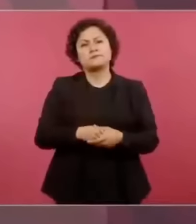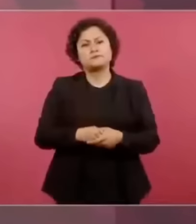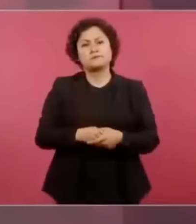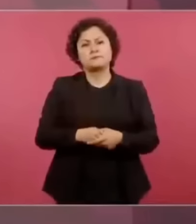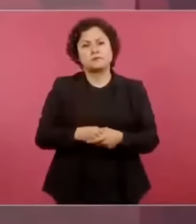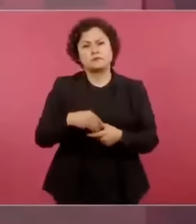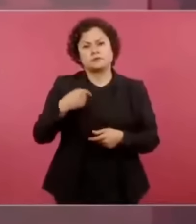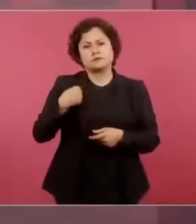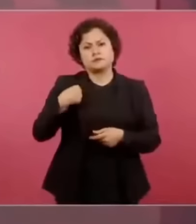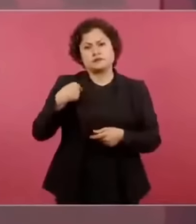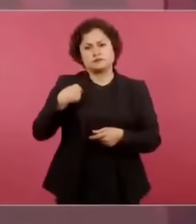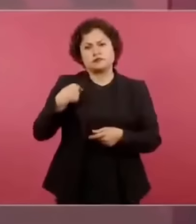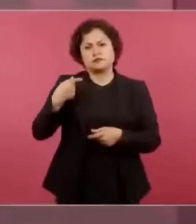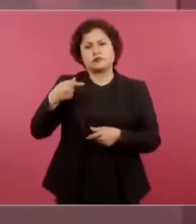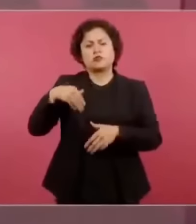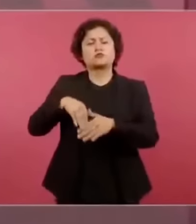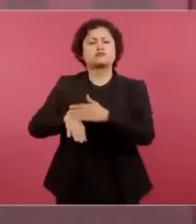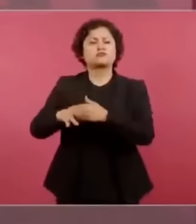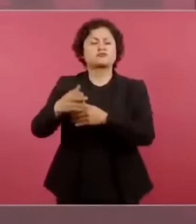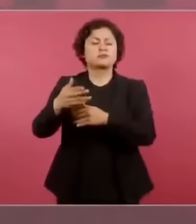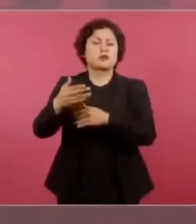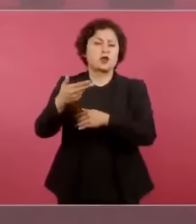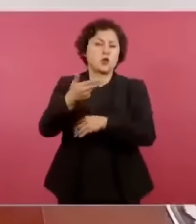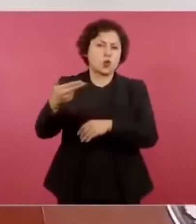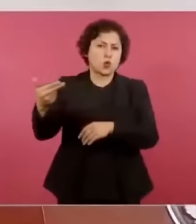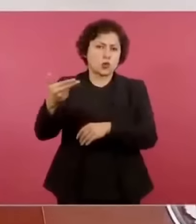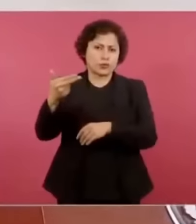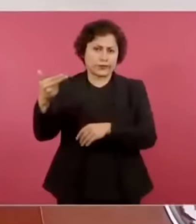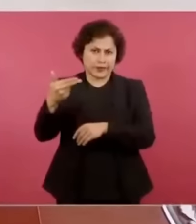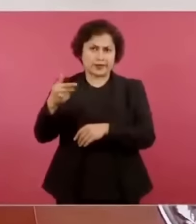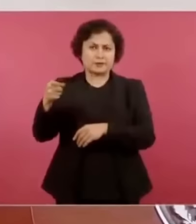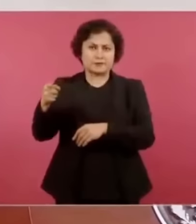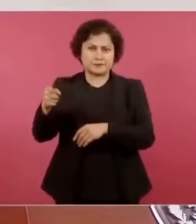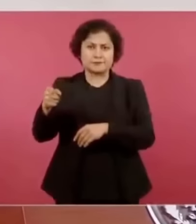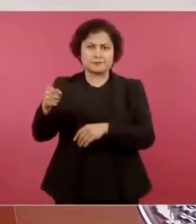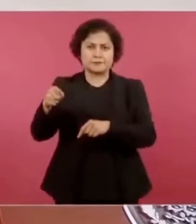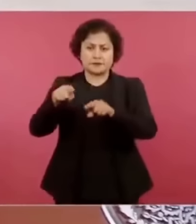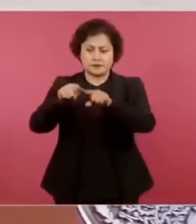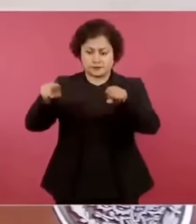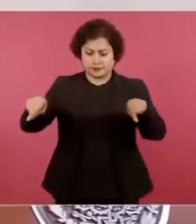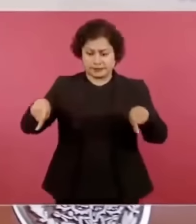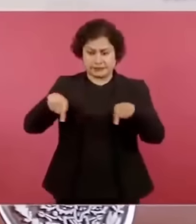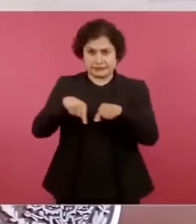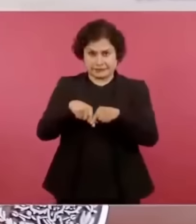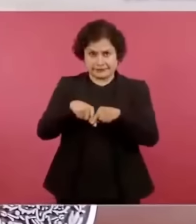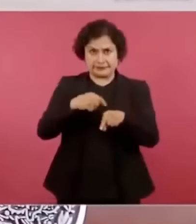un hotel, cuarto de un hotel, frente a la plaza principal de Zacatecas.